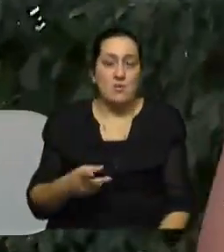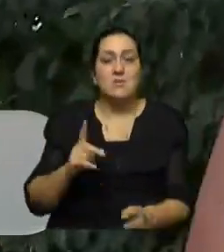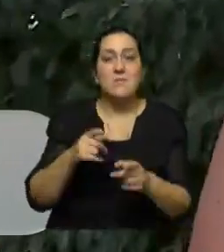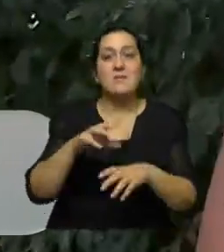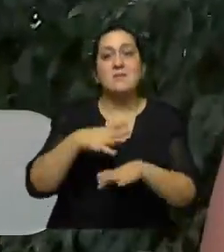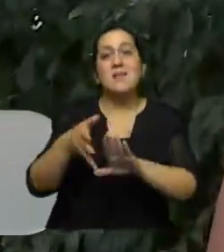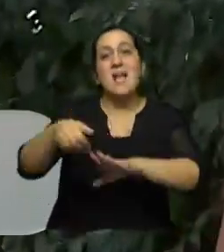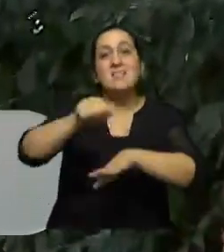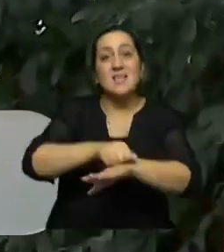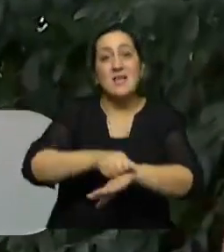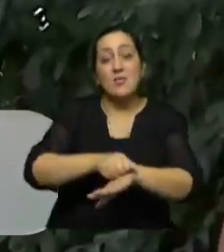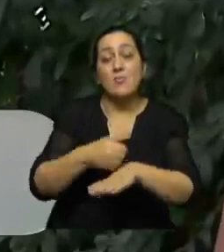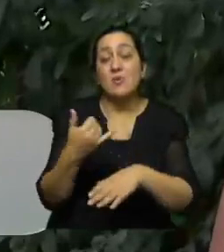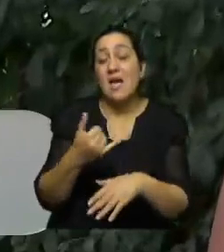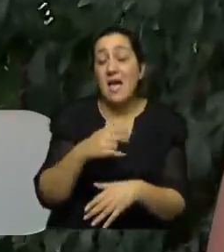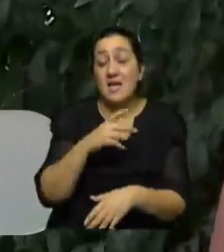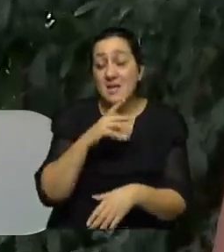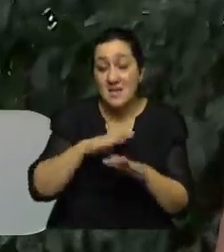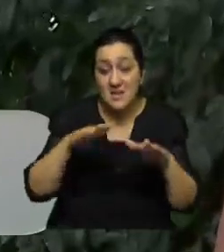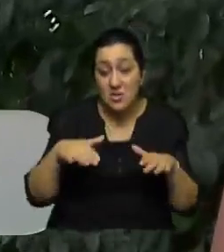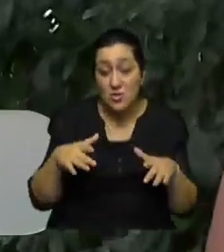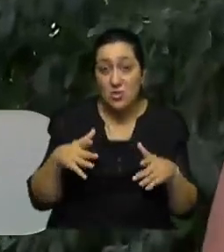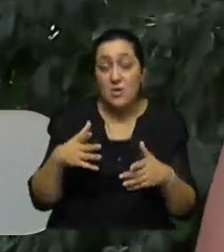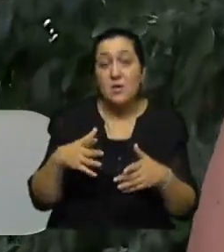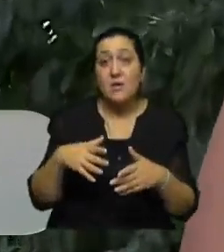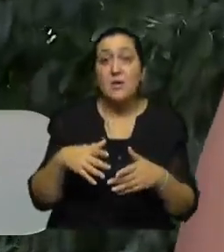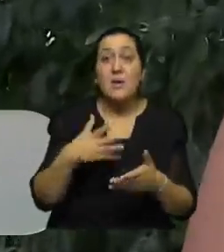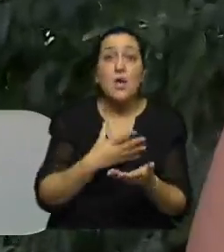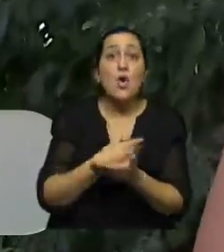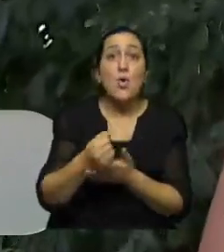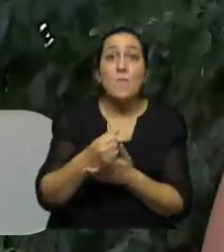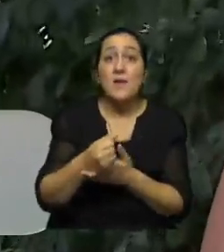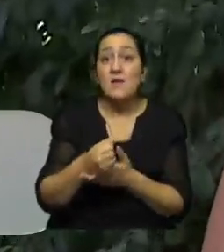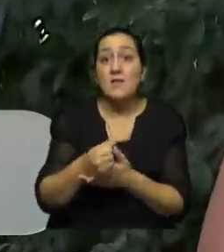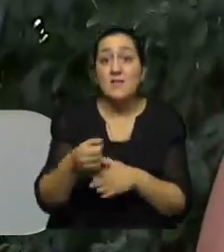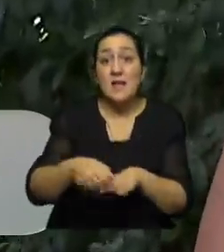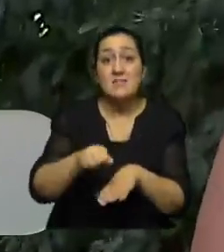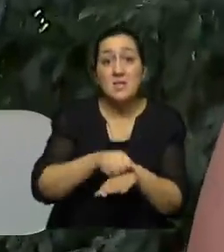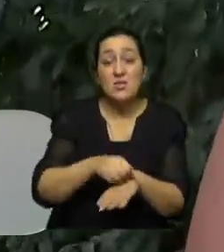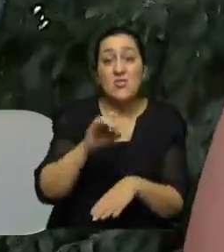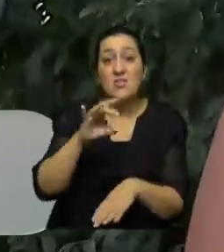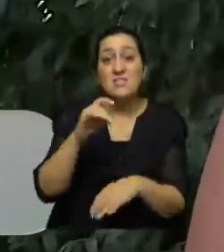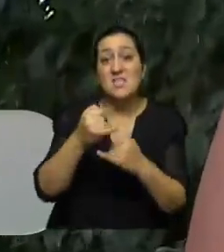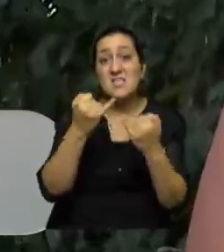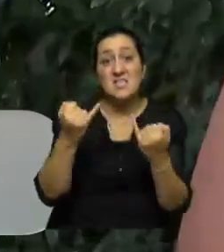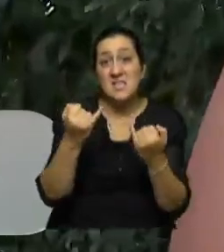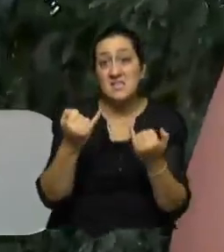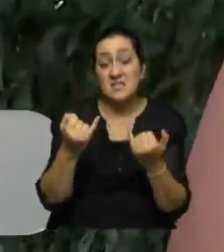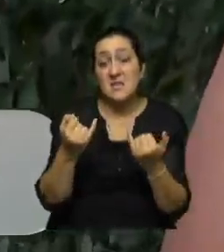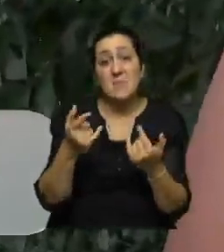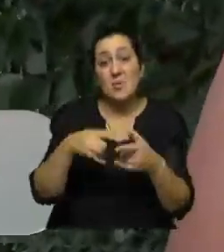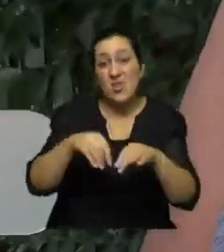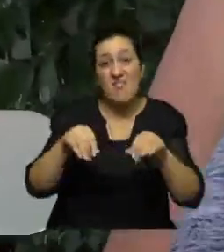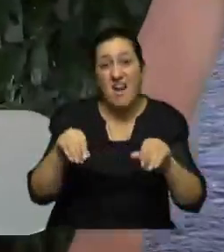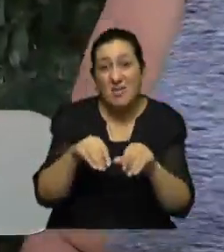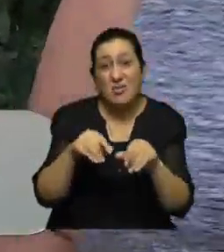porque hay niños que acá nomás los padres les compran con la asignación unos calzados y a los 15, 20 días ya están descalzos de vuelta por el barro, la situación